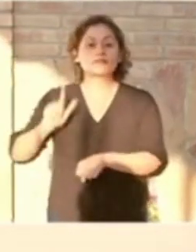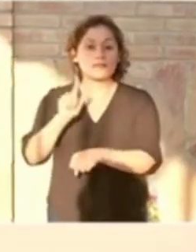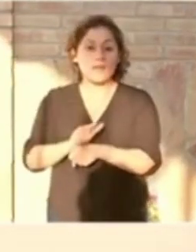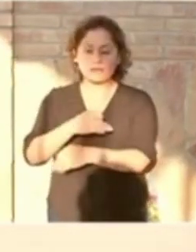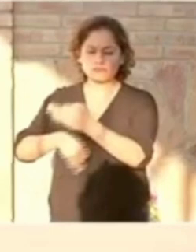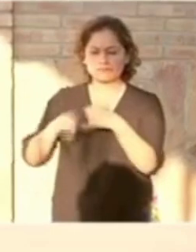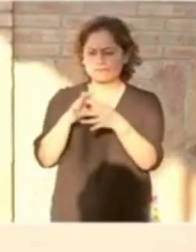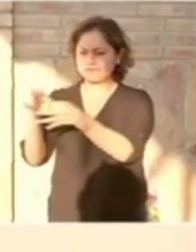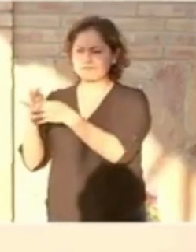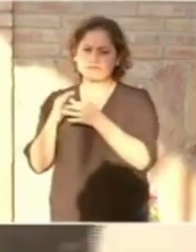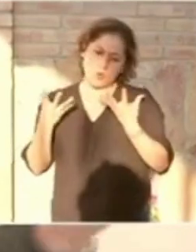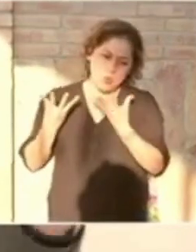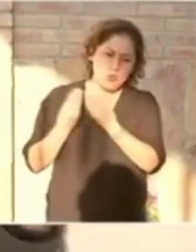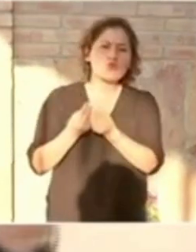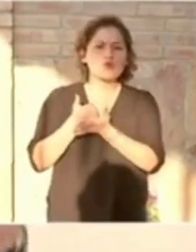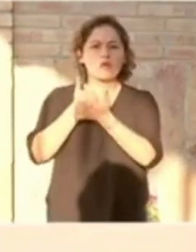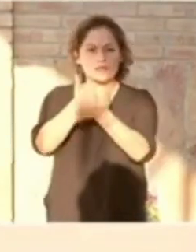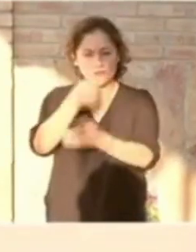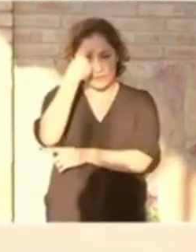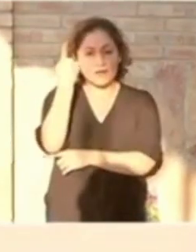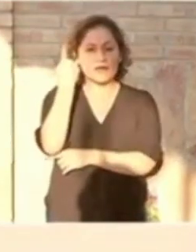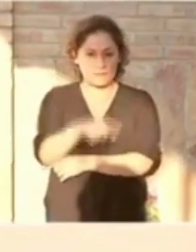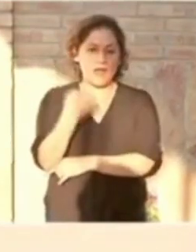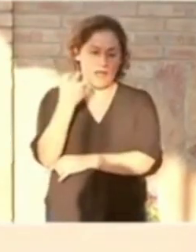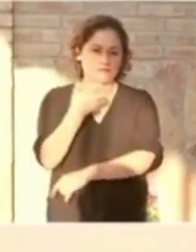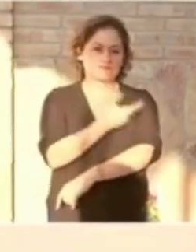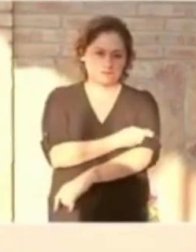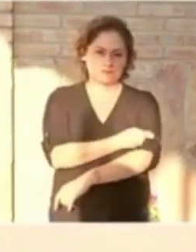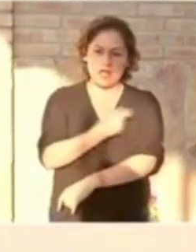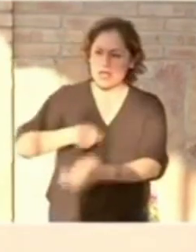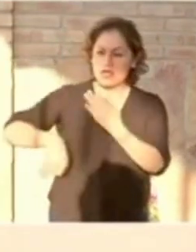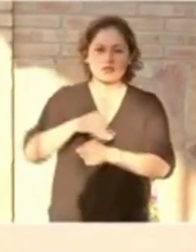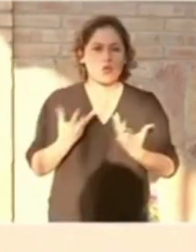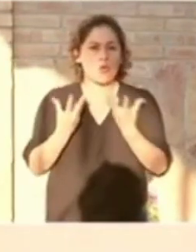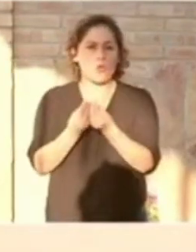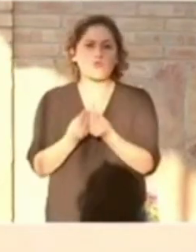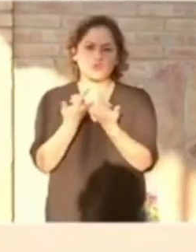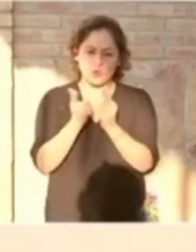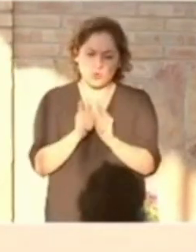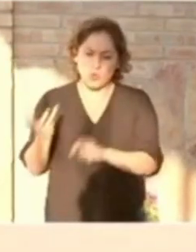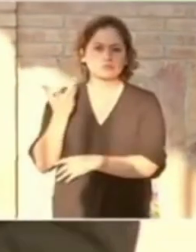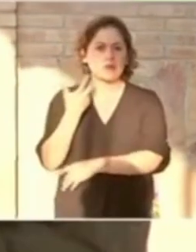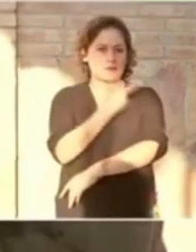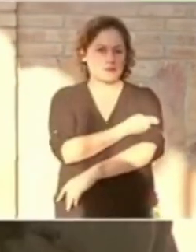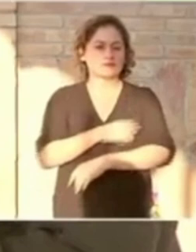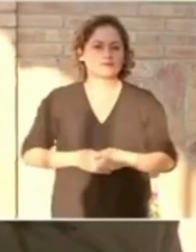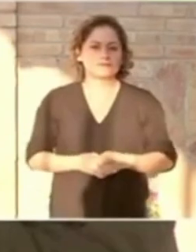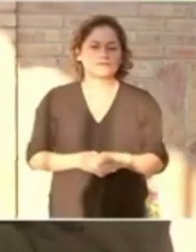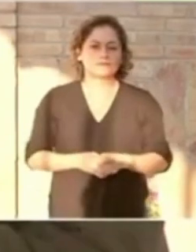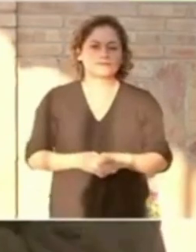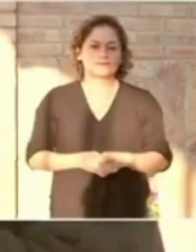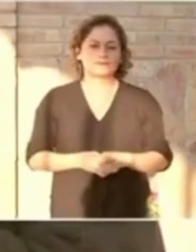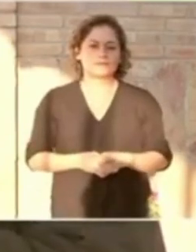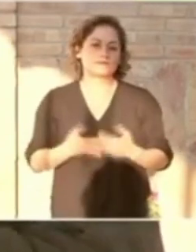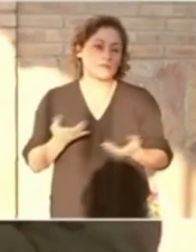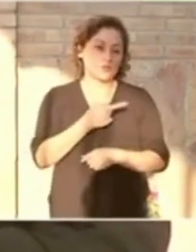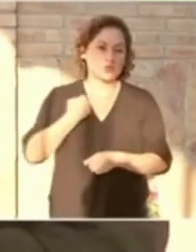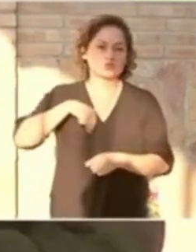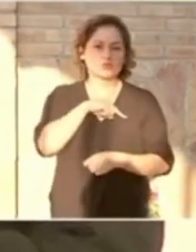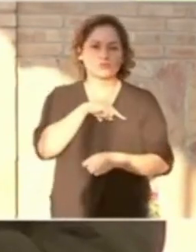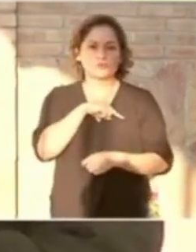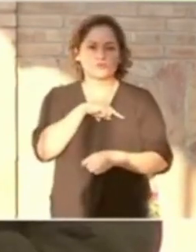todos ayudemos y estemos participando en las brigadas de vacunación. Vamos a seguir